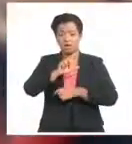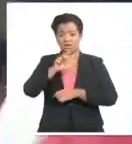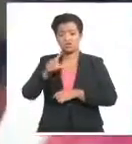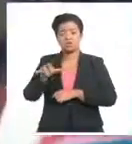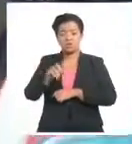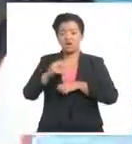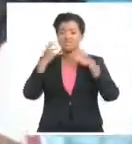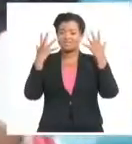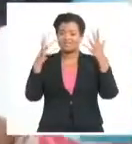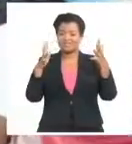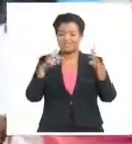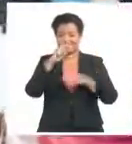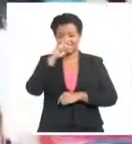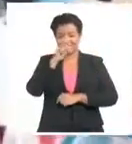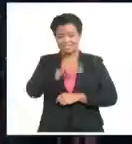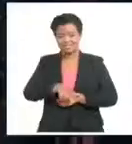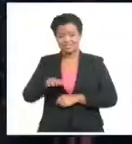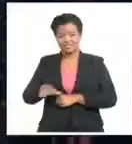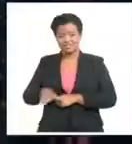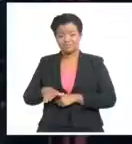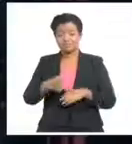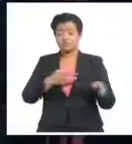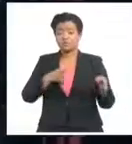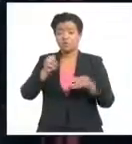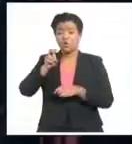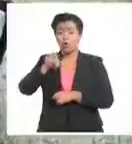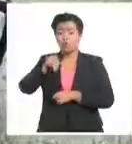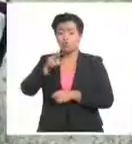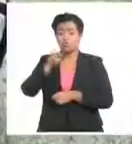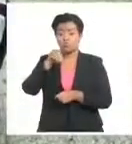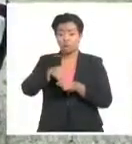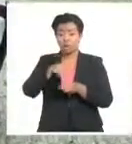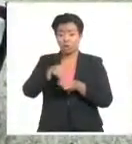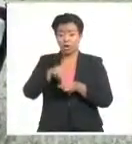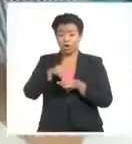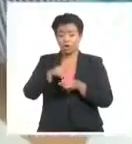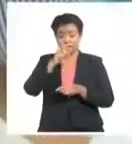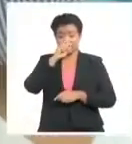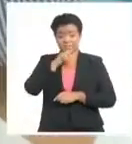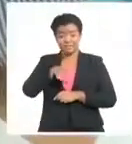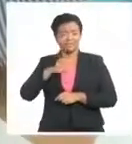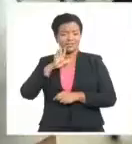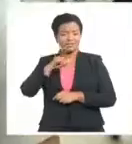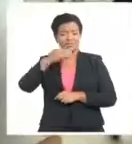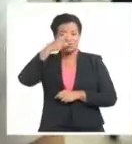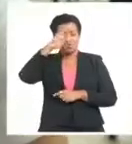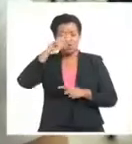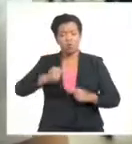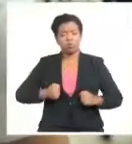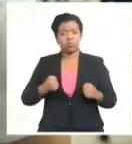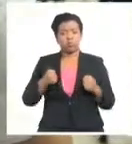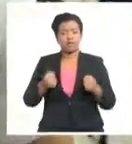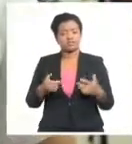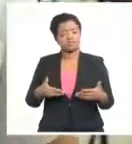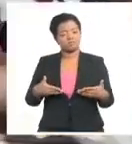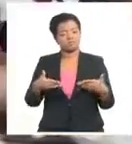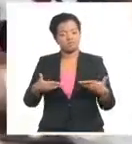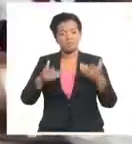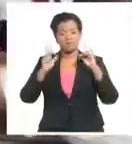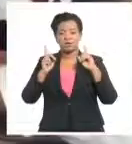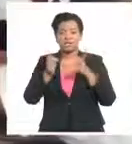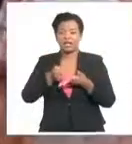ojeda el fondo de las naciones unidas para la infancia unicef indicó que el estado cubano muestra una fuerte voluntad política para garantizar